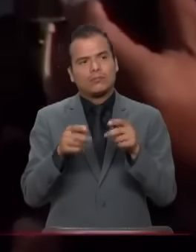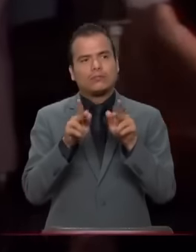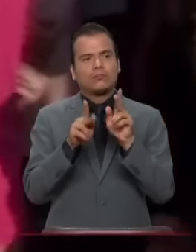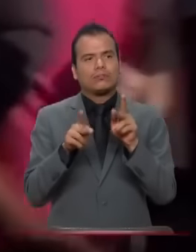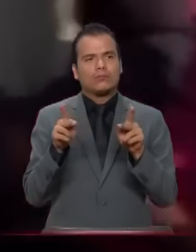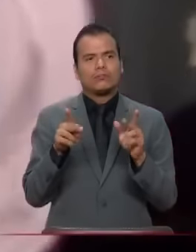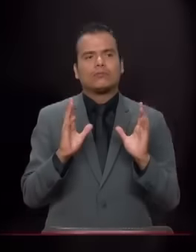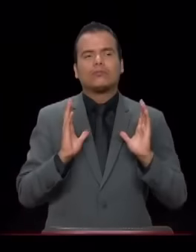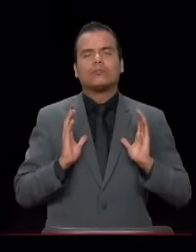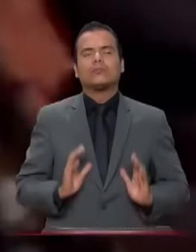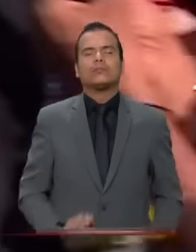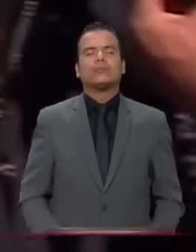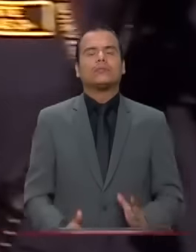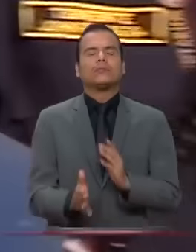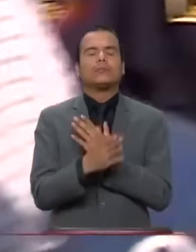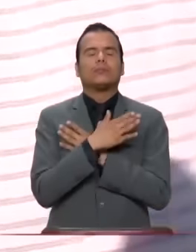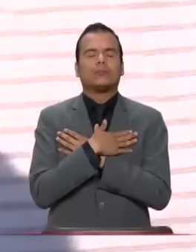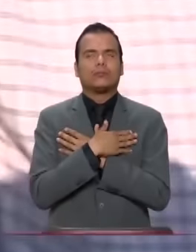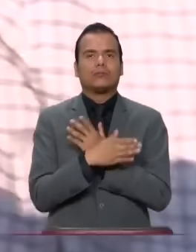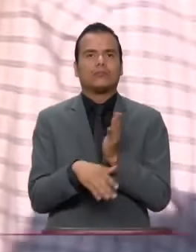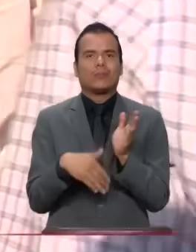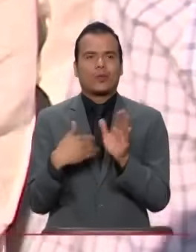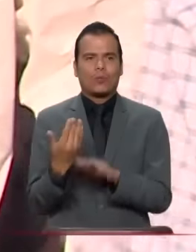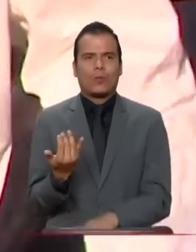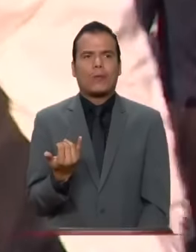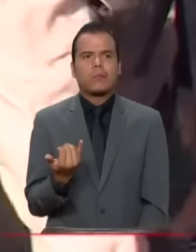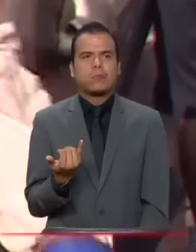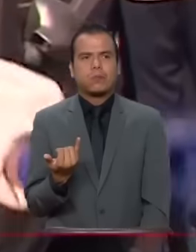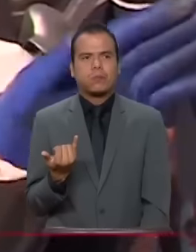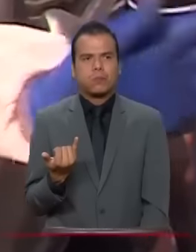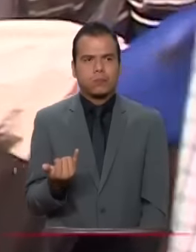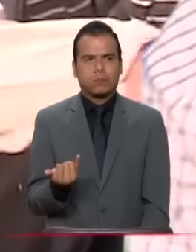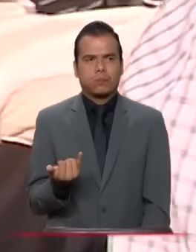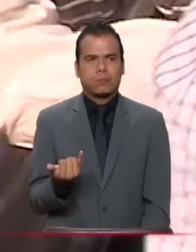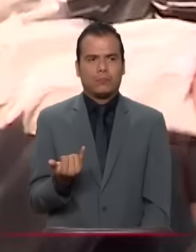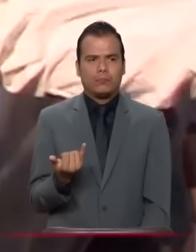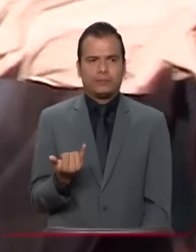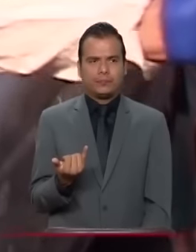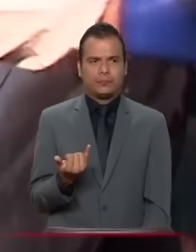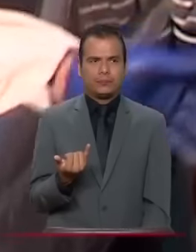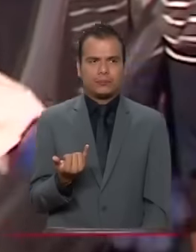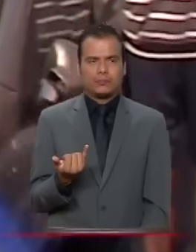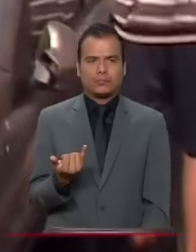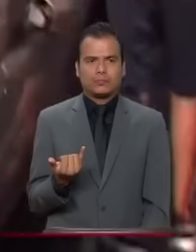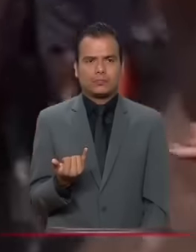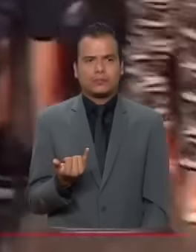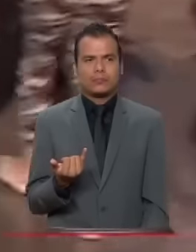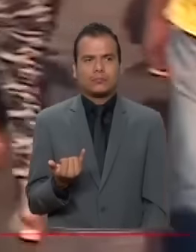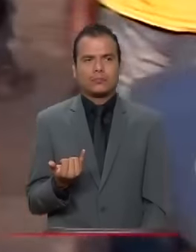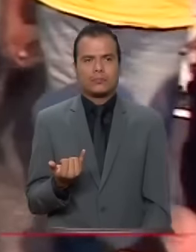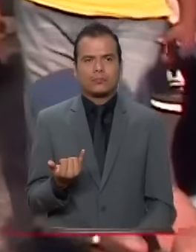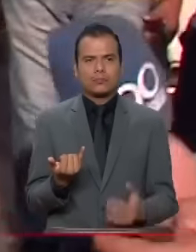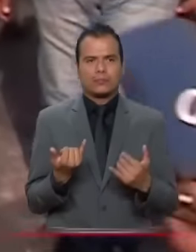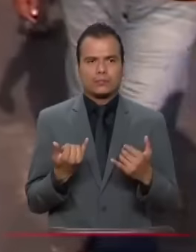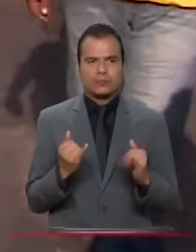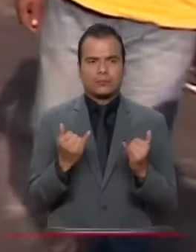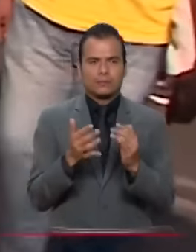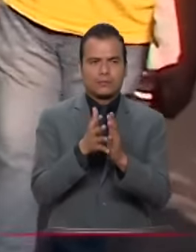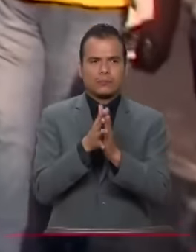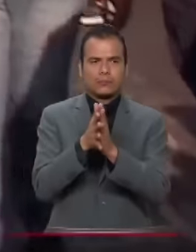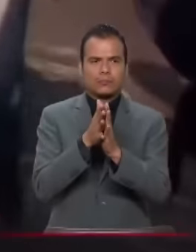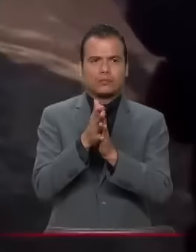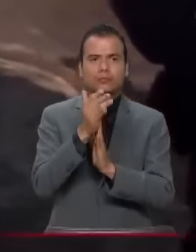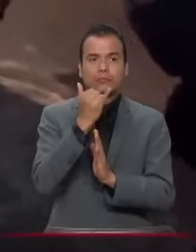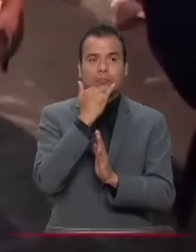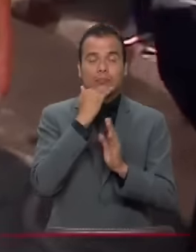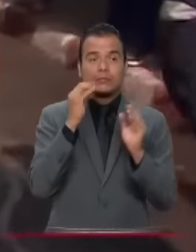de las personas víctimas de este accidente, que vamos a recordar, a resumir un poco lo que sucedió y también